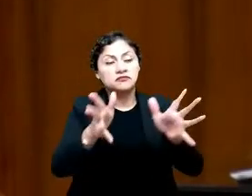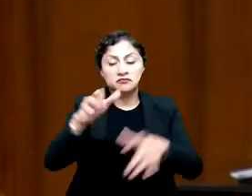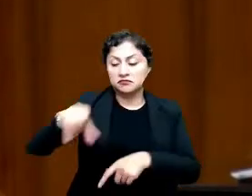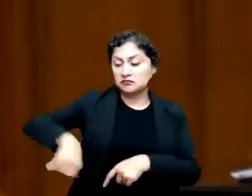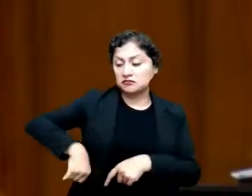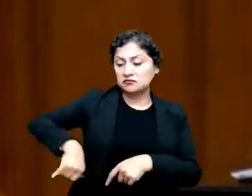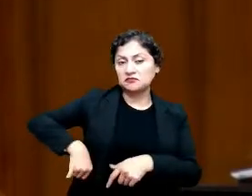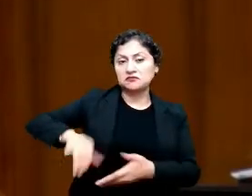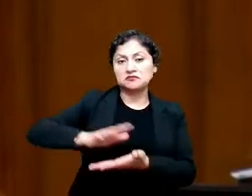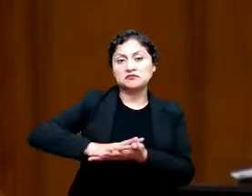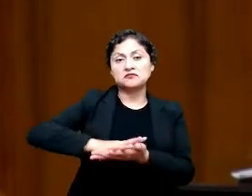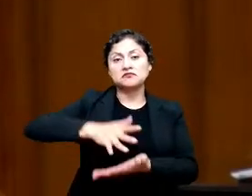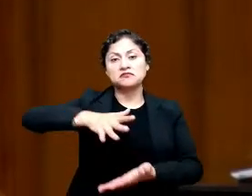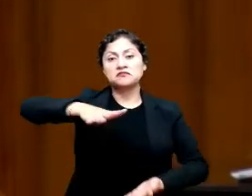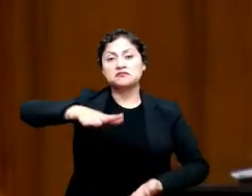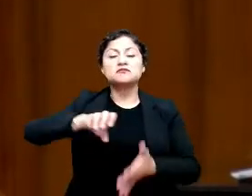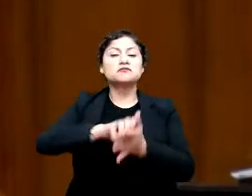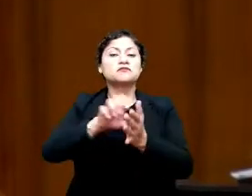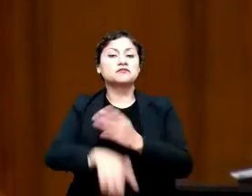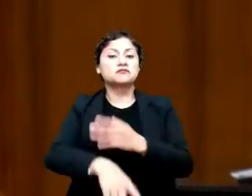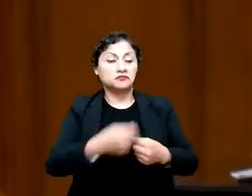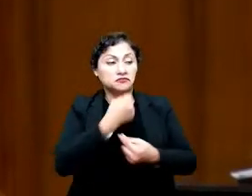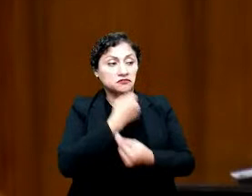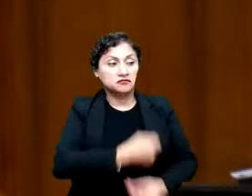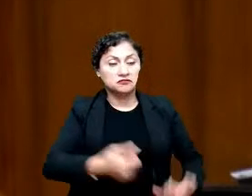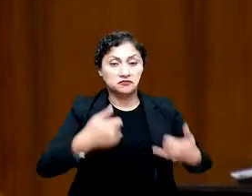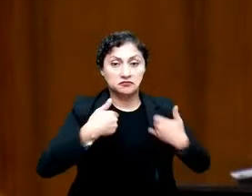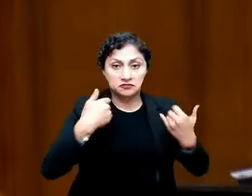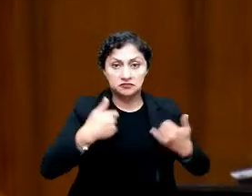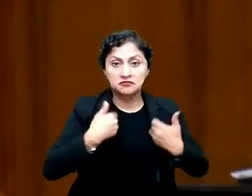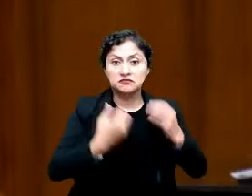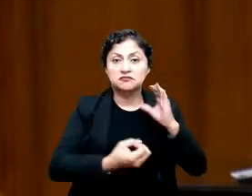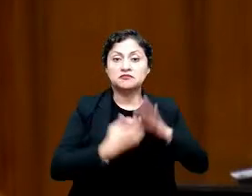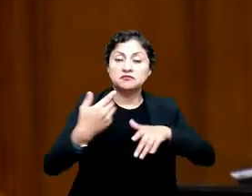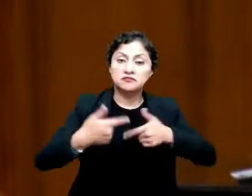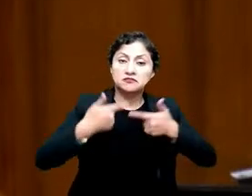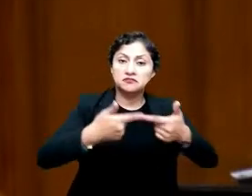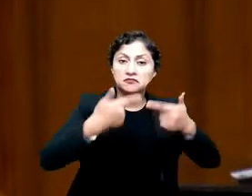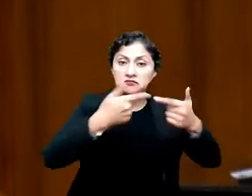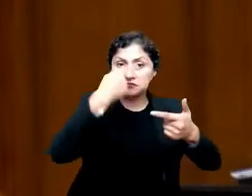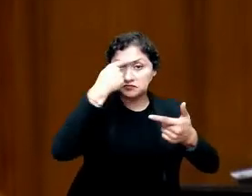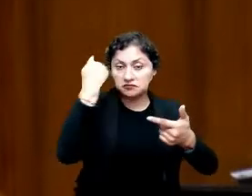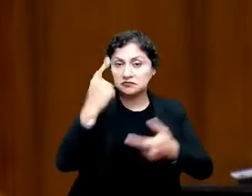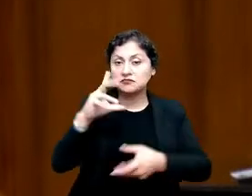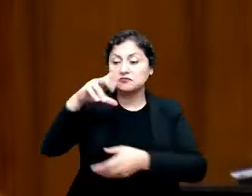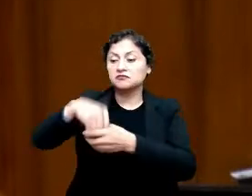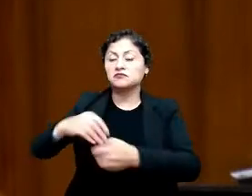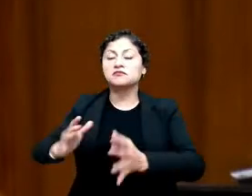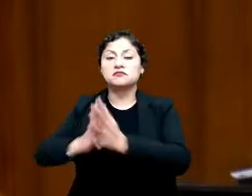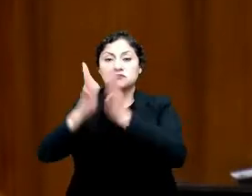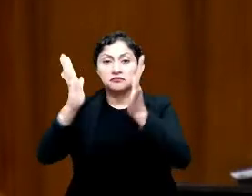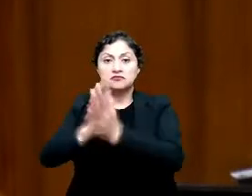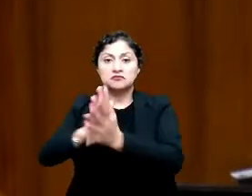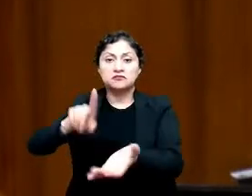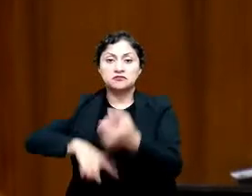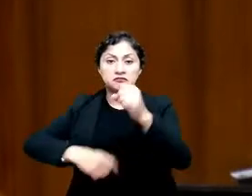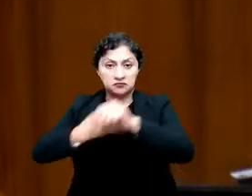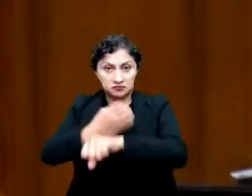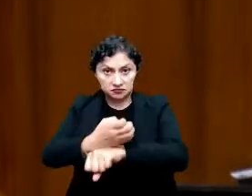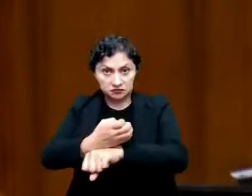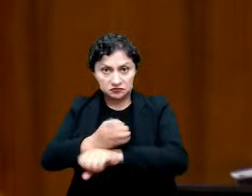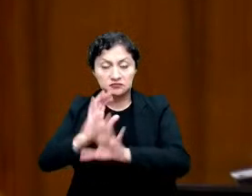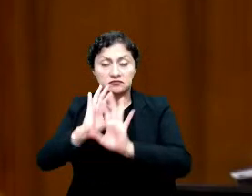generaciones, de participar en las actividades democráticas y sociales en la entidad? ¿Se está trabajando con las